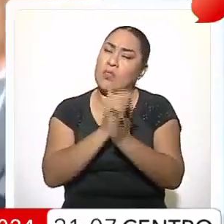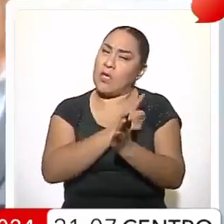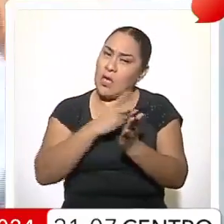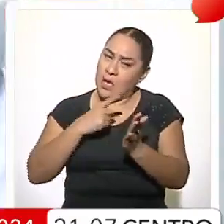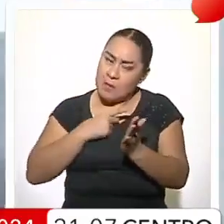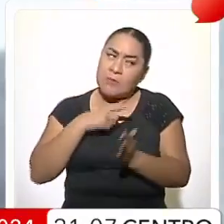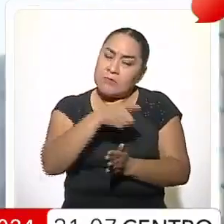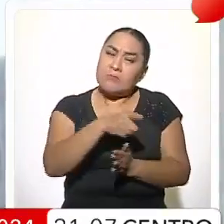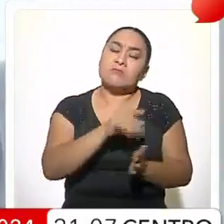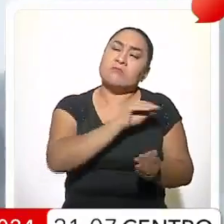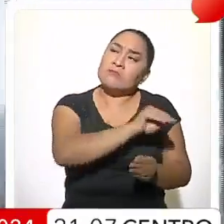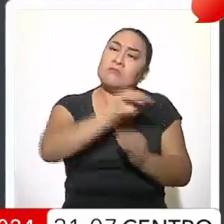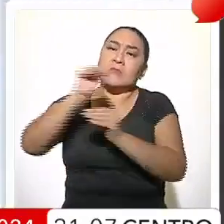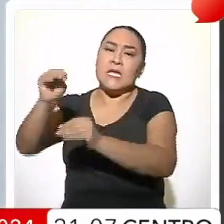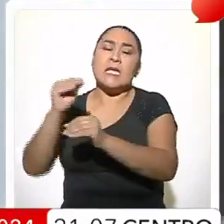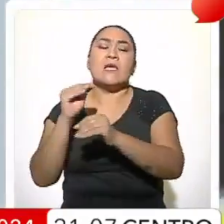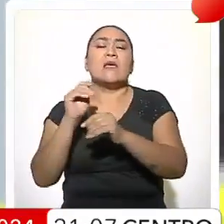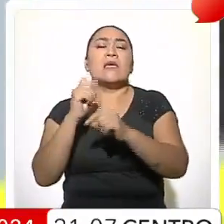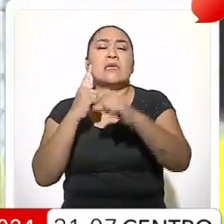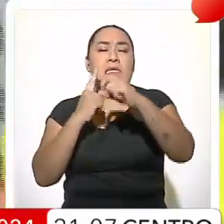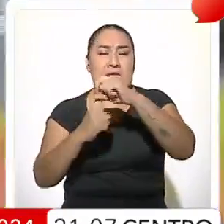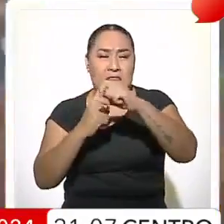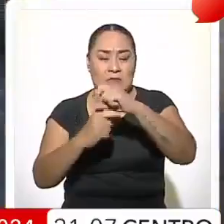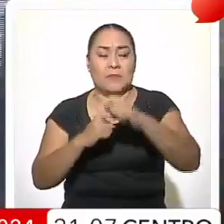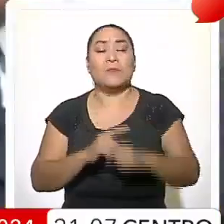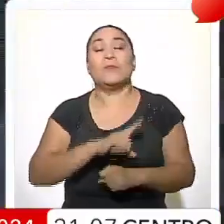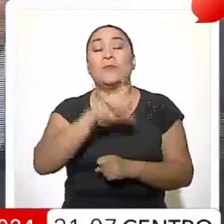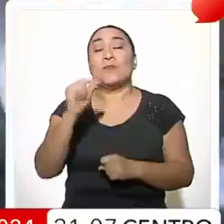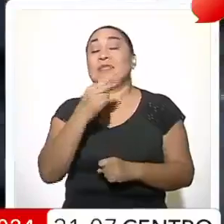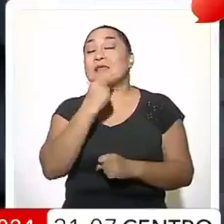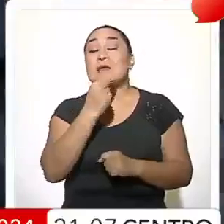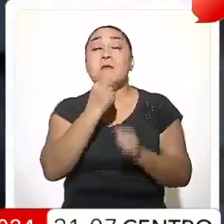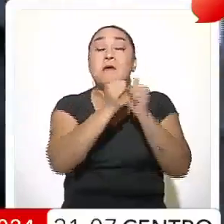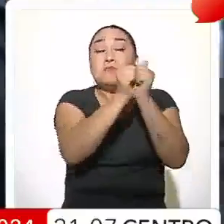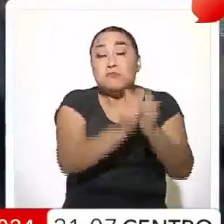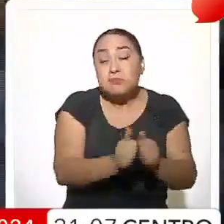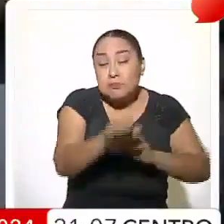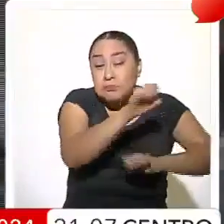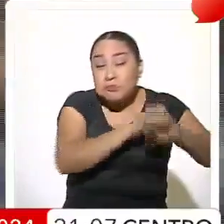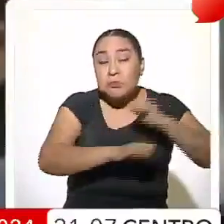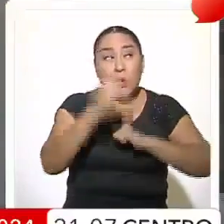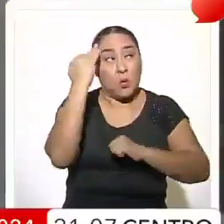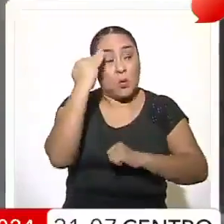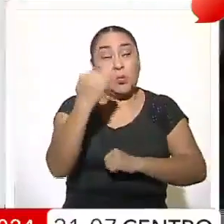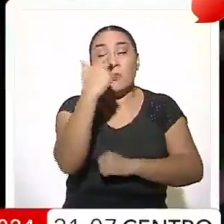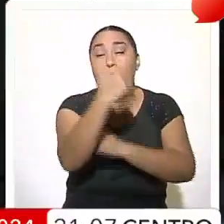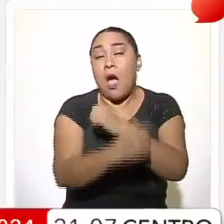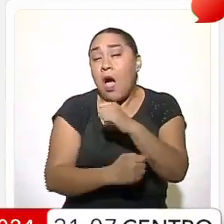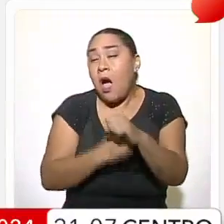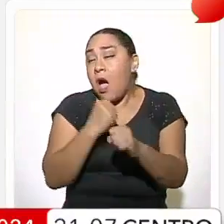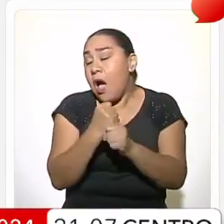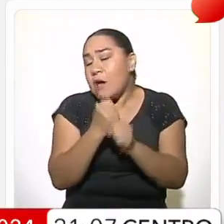salvoconducto para que pudiera viajar a Quito. Assange se quedaría recluido en la embajada durante casi